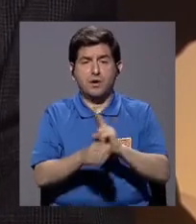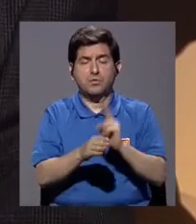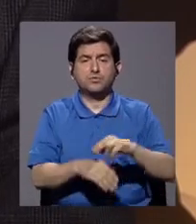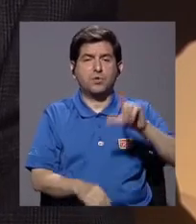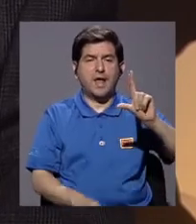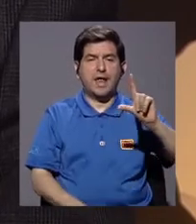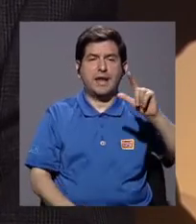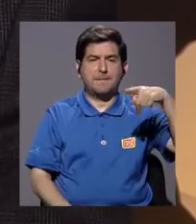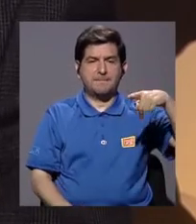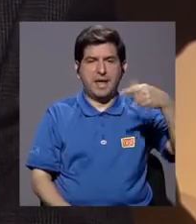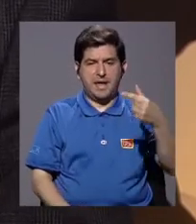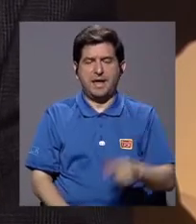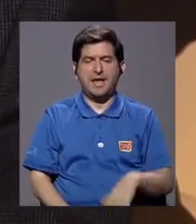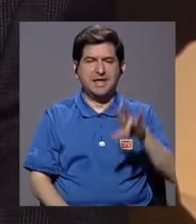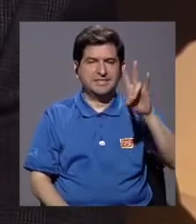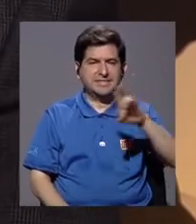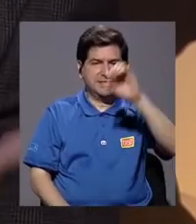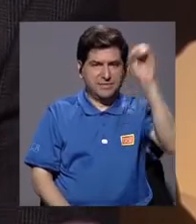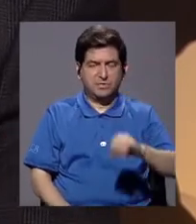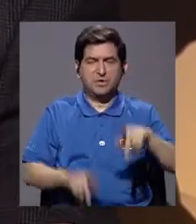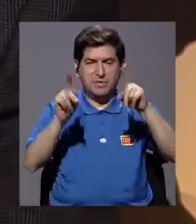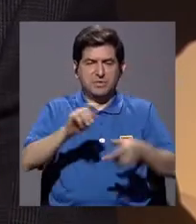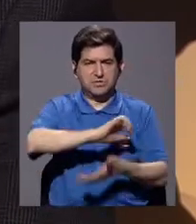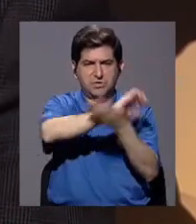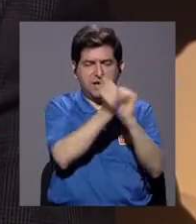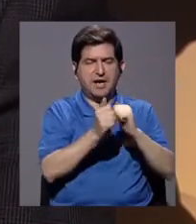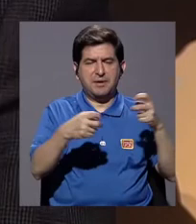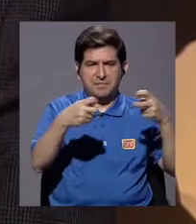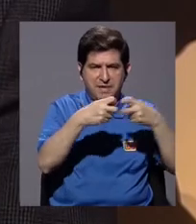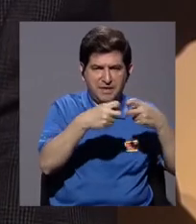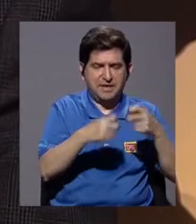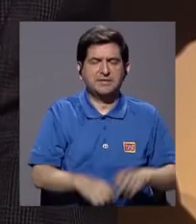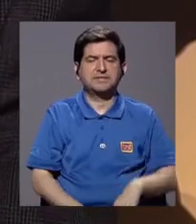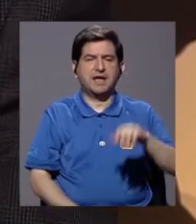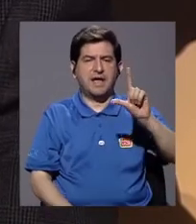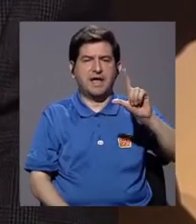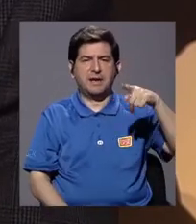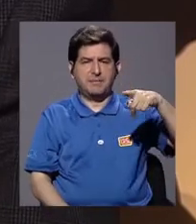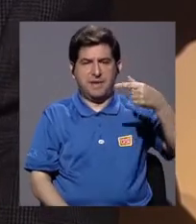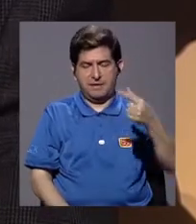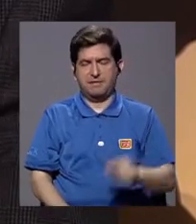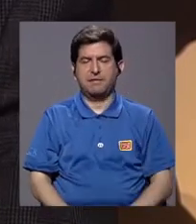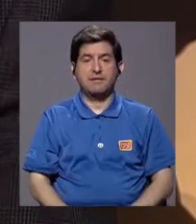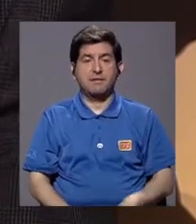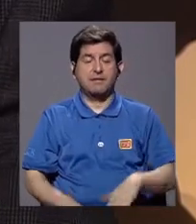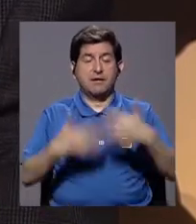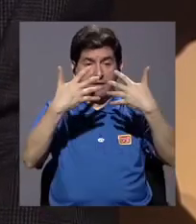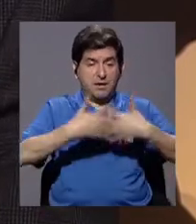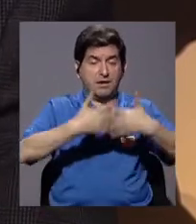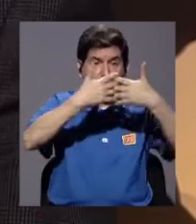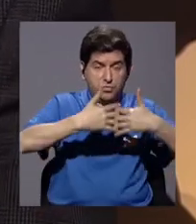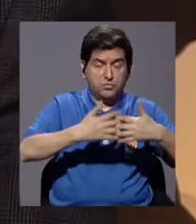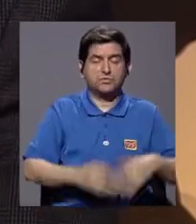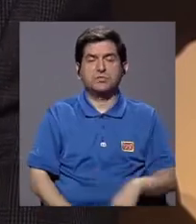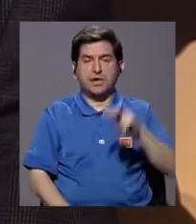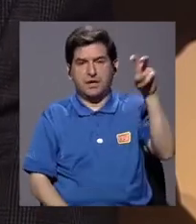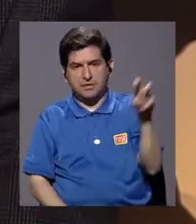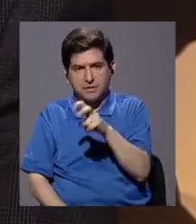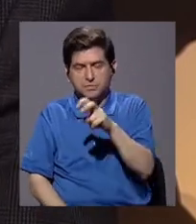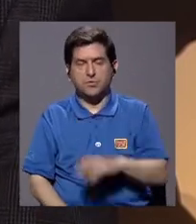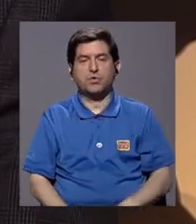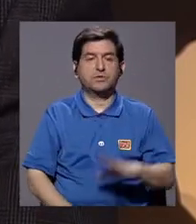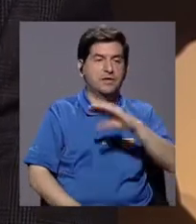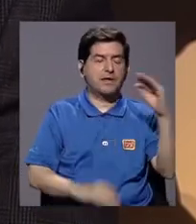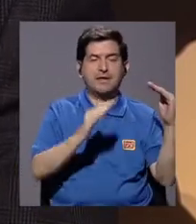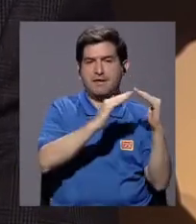de LPG crece un 7%, la gente se pasa de electricidad a LPG. Entonces, no solamente el sector industrial, el sector transporte, sino el